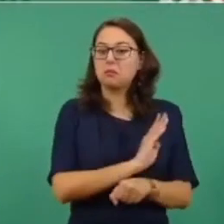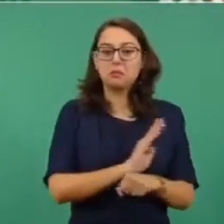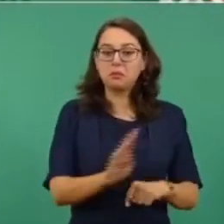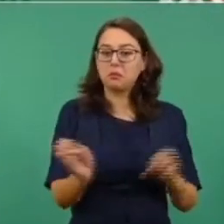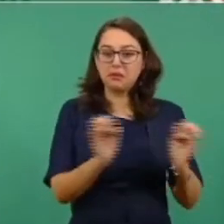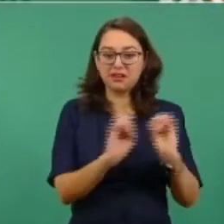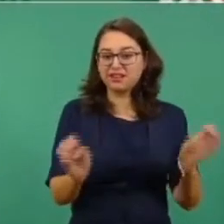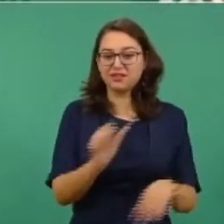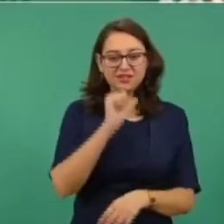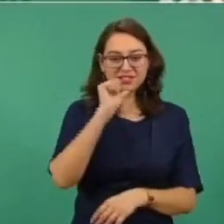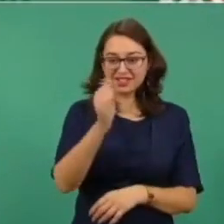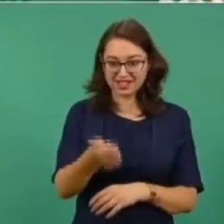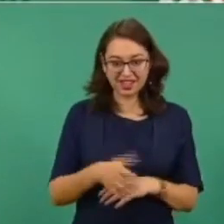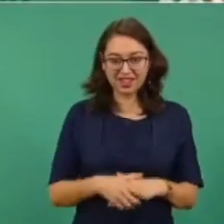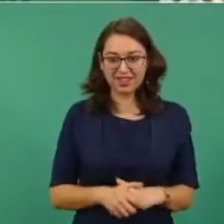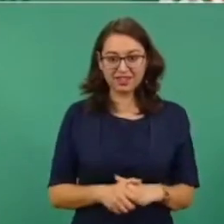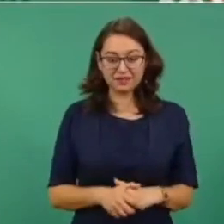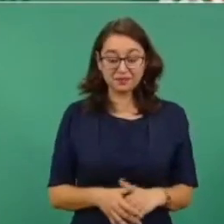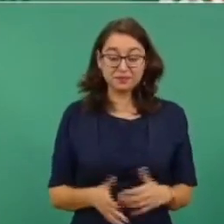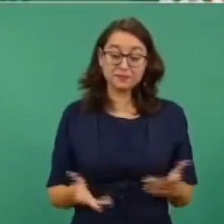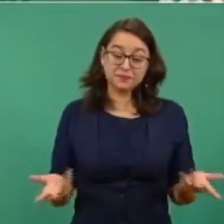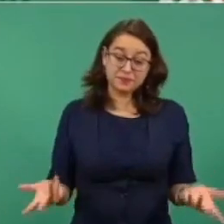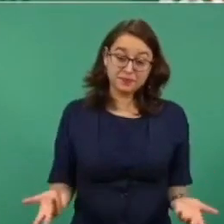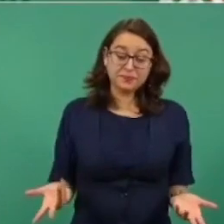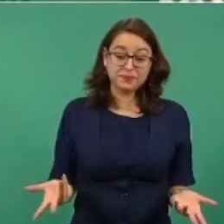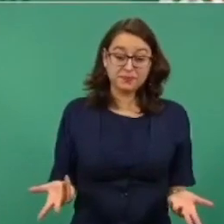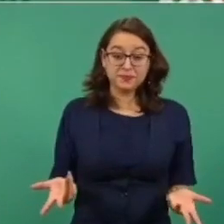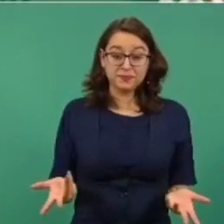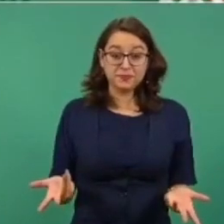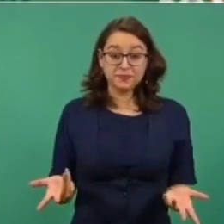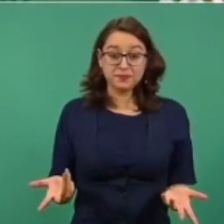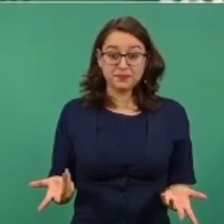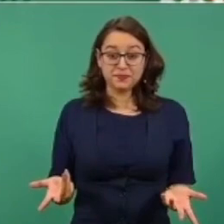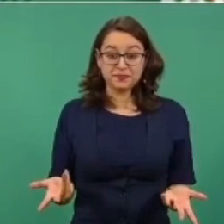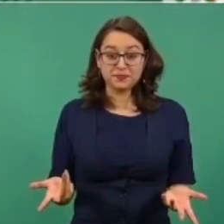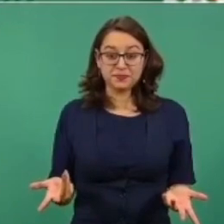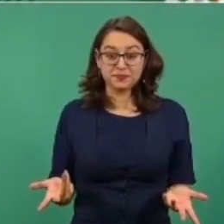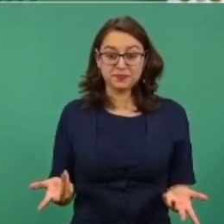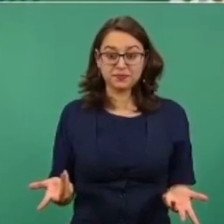Entonces, ojalá y también